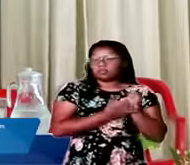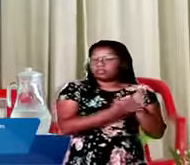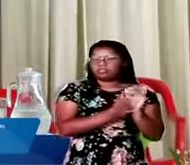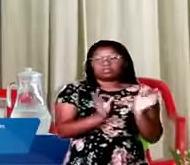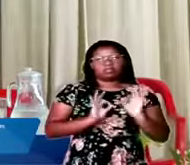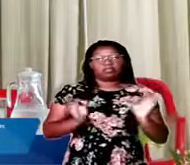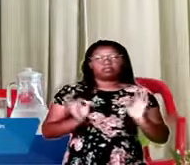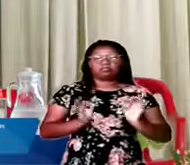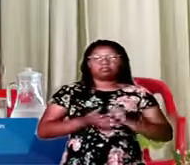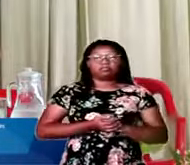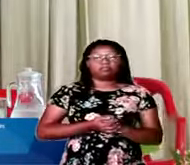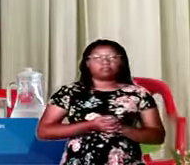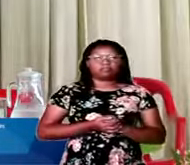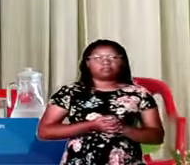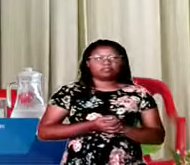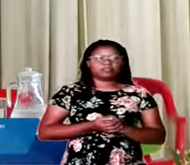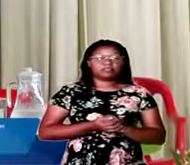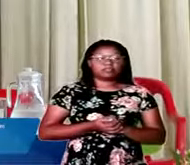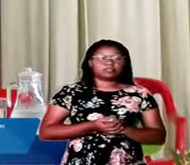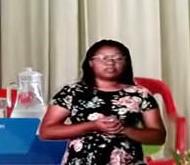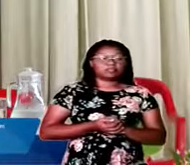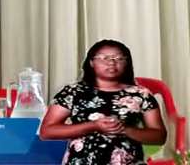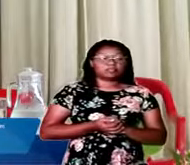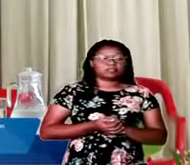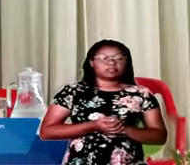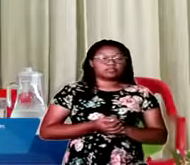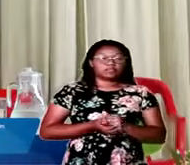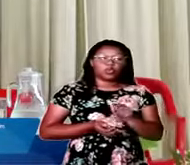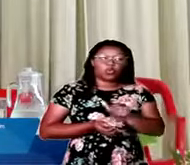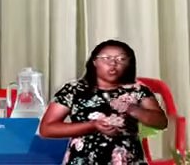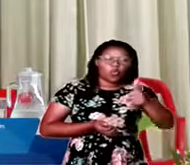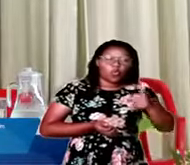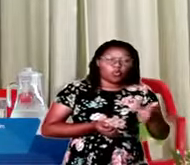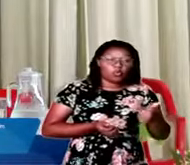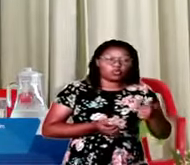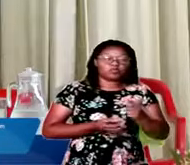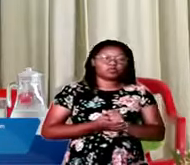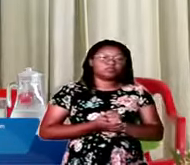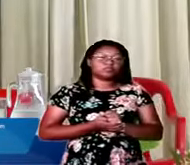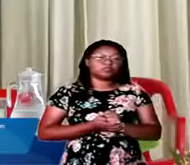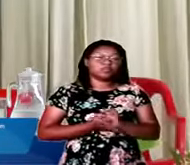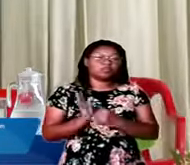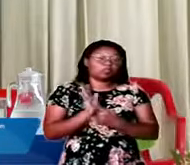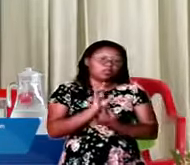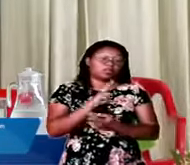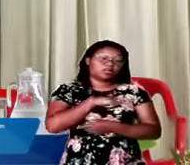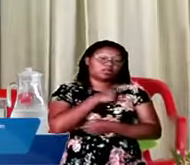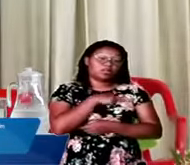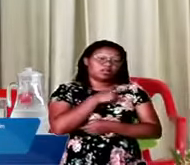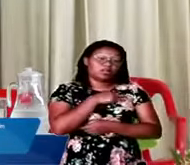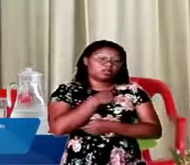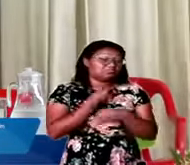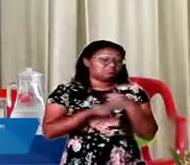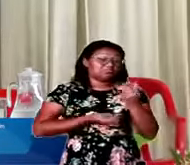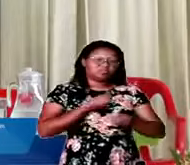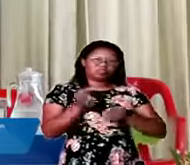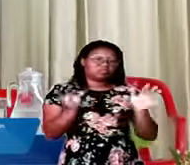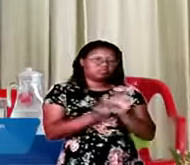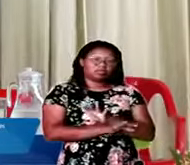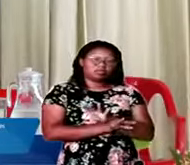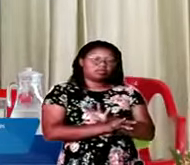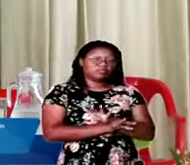Que los otros levitas representan a las religiones que no hacen nada y que el